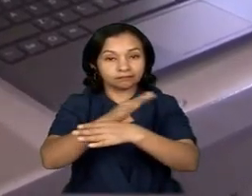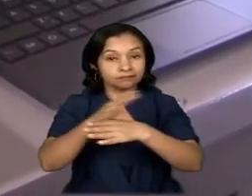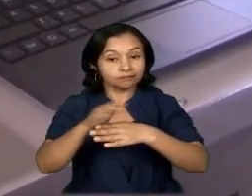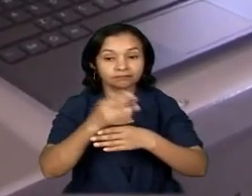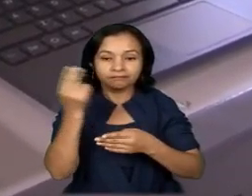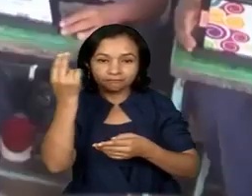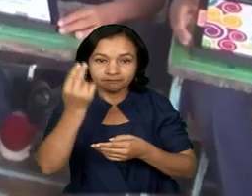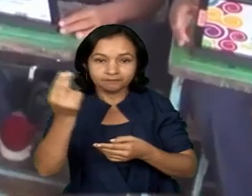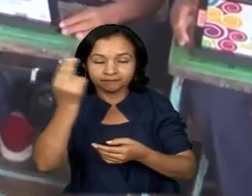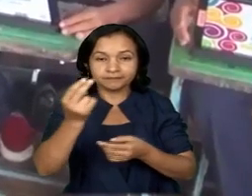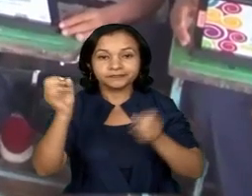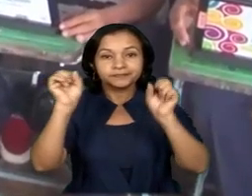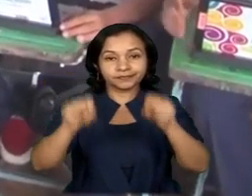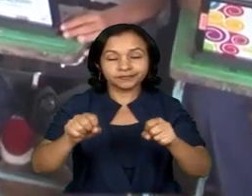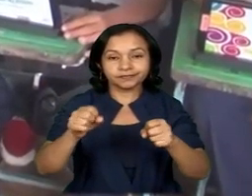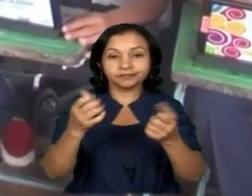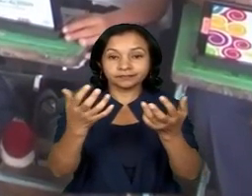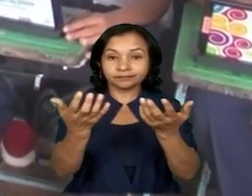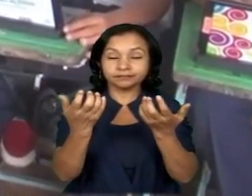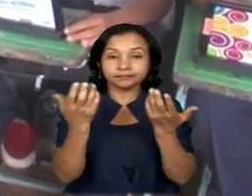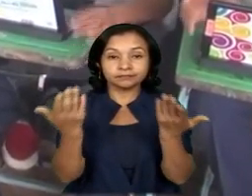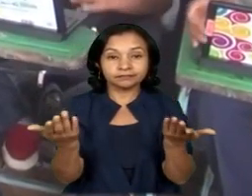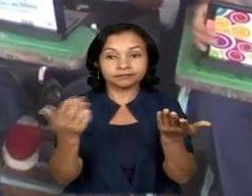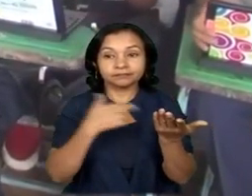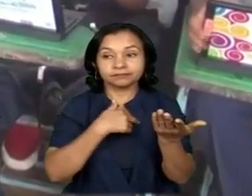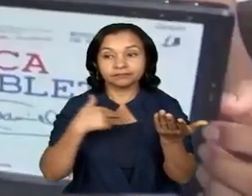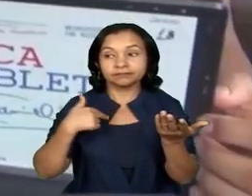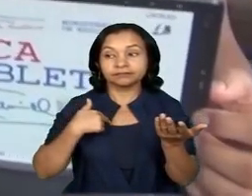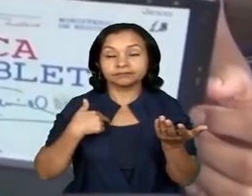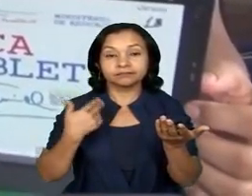que no solo aspiramos a estar siendo